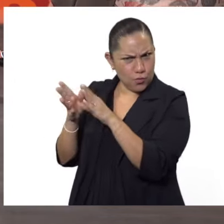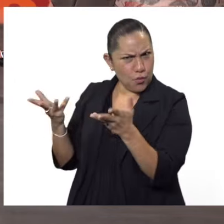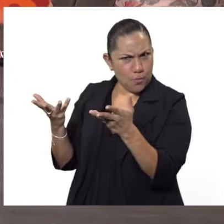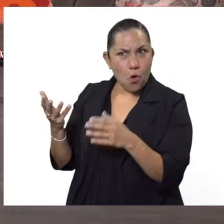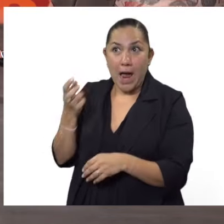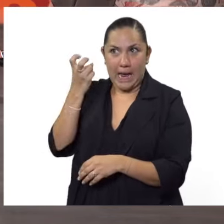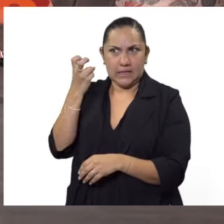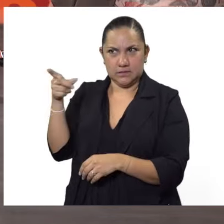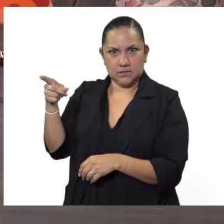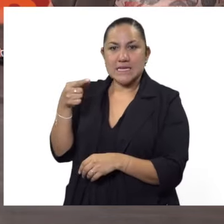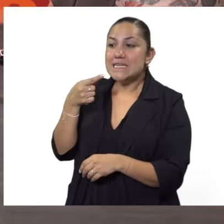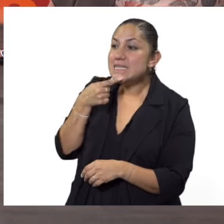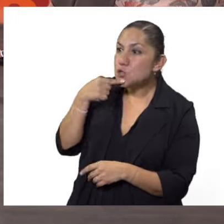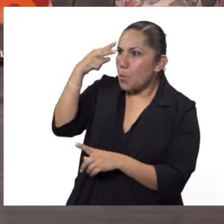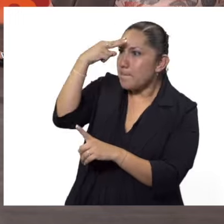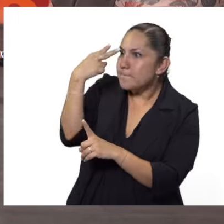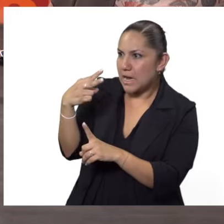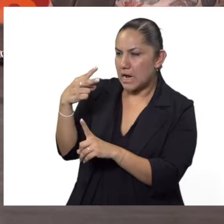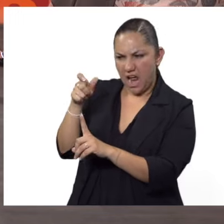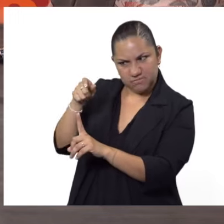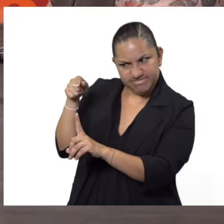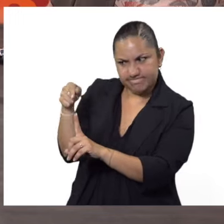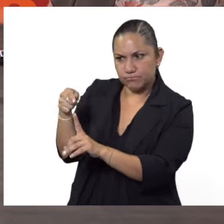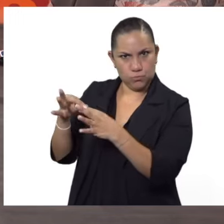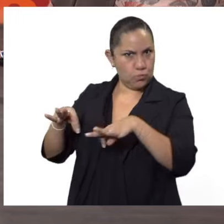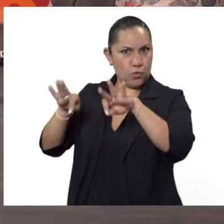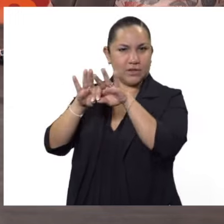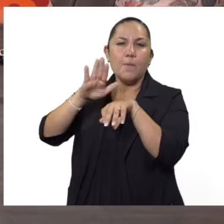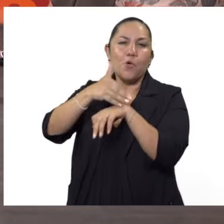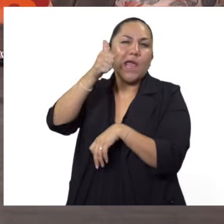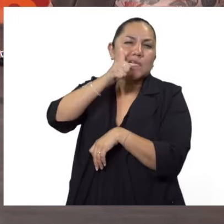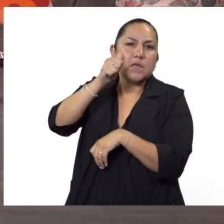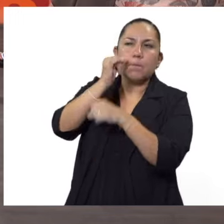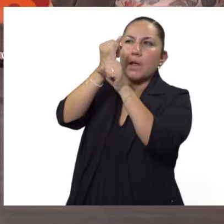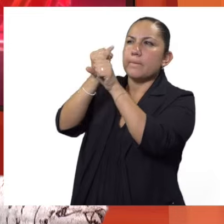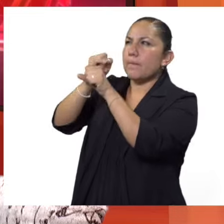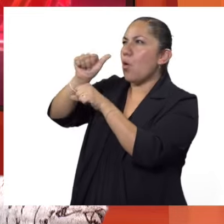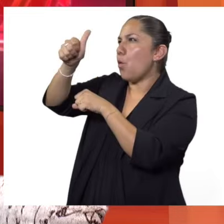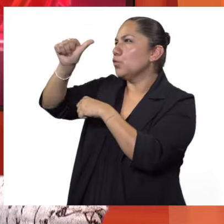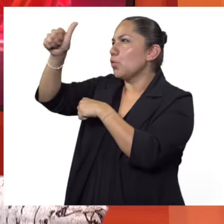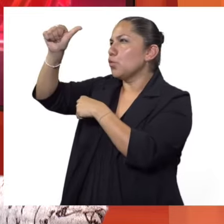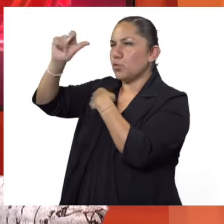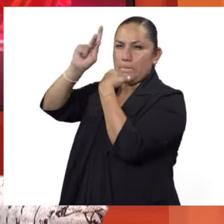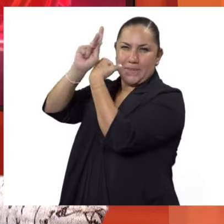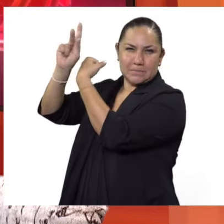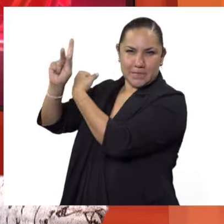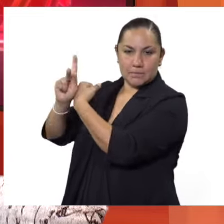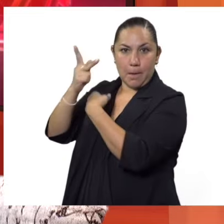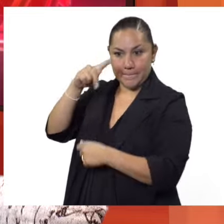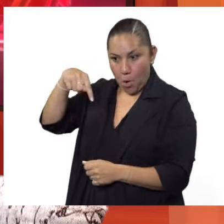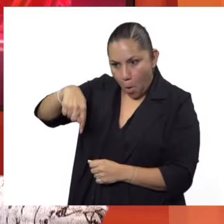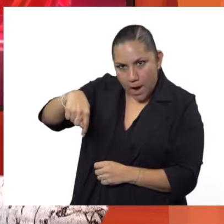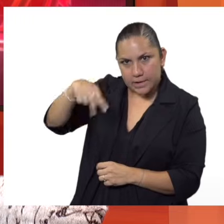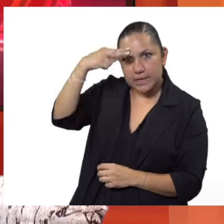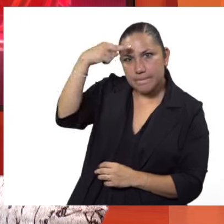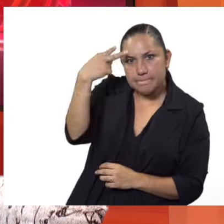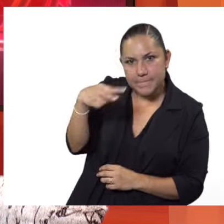porque creo que siempre nos llegan como teorías de otros lados y dices Bueno pero yo estoy en México